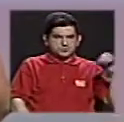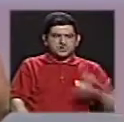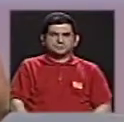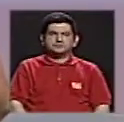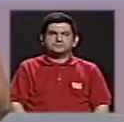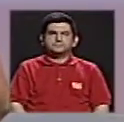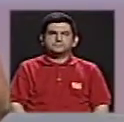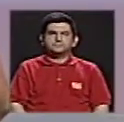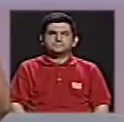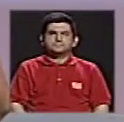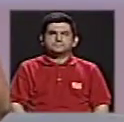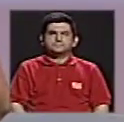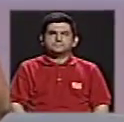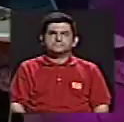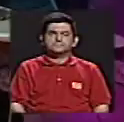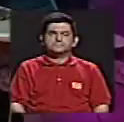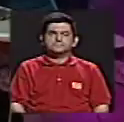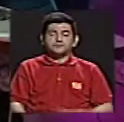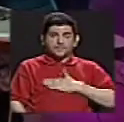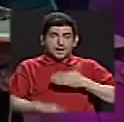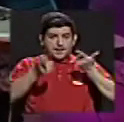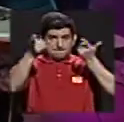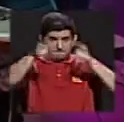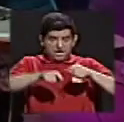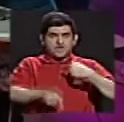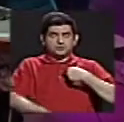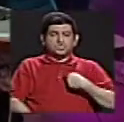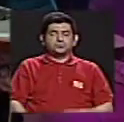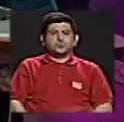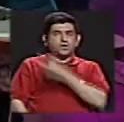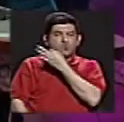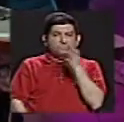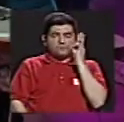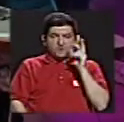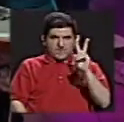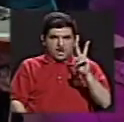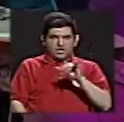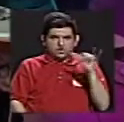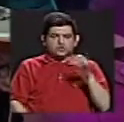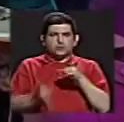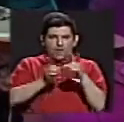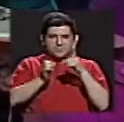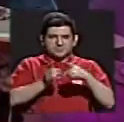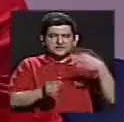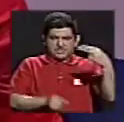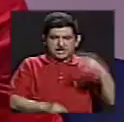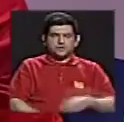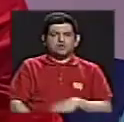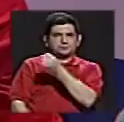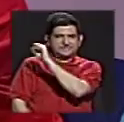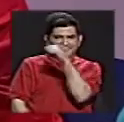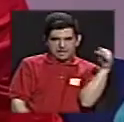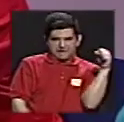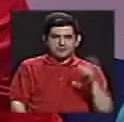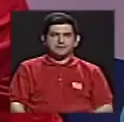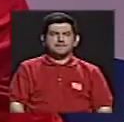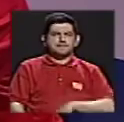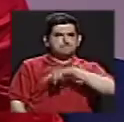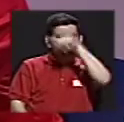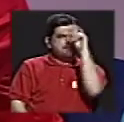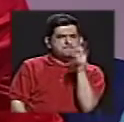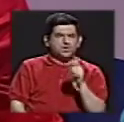¿Marlene? Gladys. En el caso mío, estoy en Finca 2, igual, distrito de Orquetas, de Sarapiquí. Nos